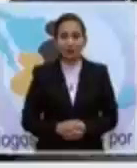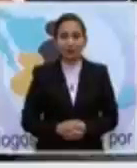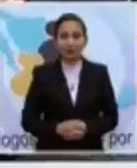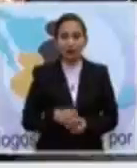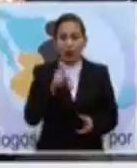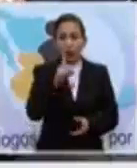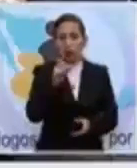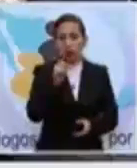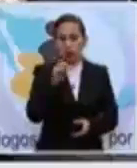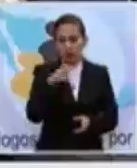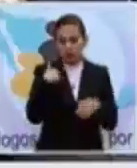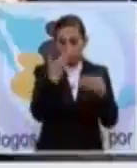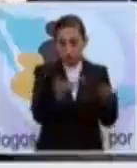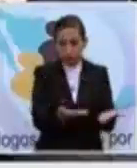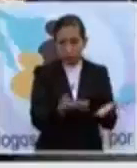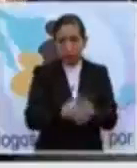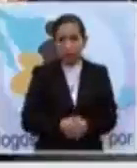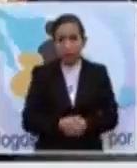Doctor Lozano, adelante, tiene la palabra.